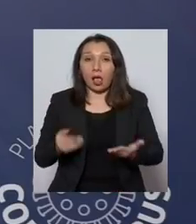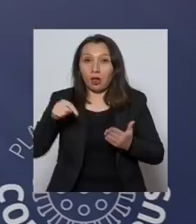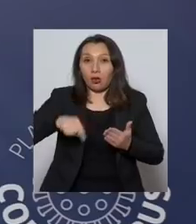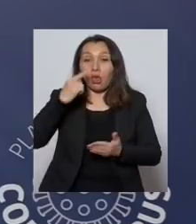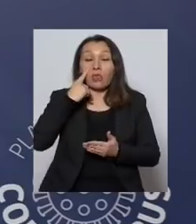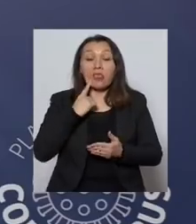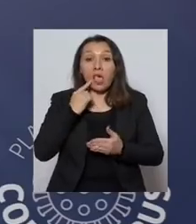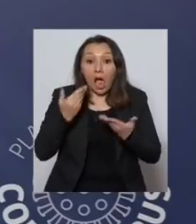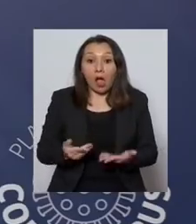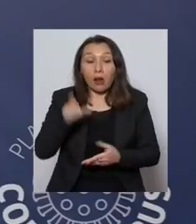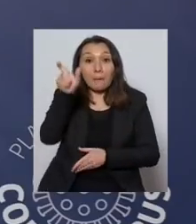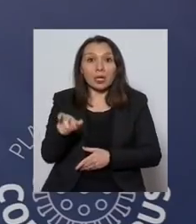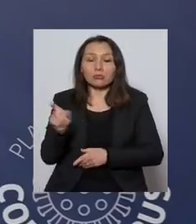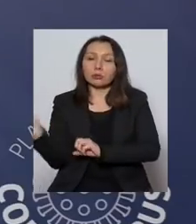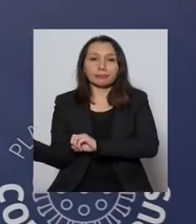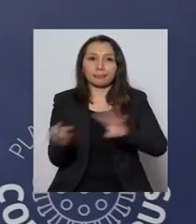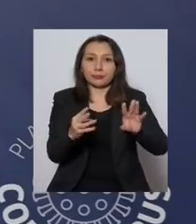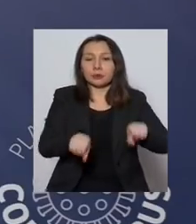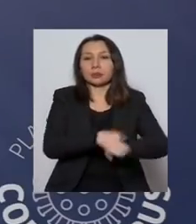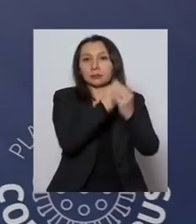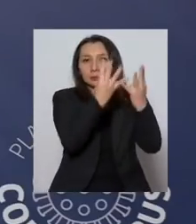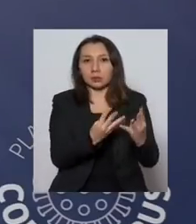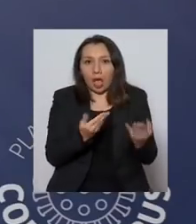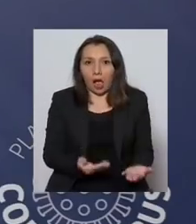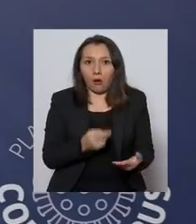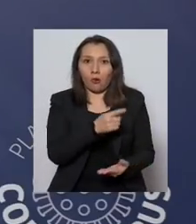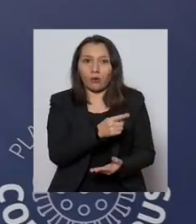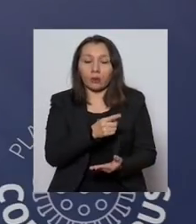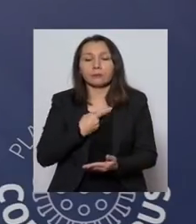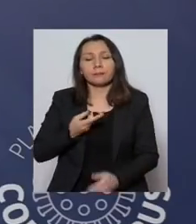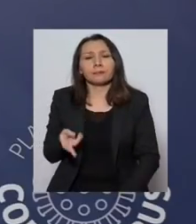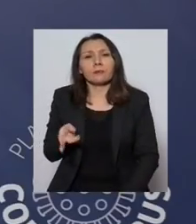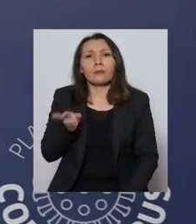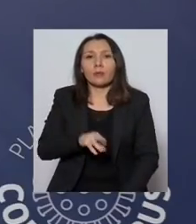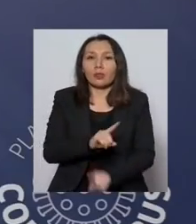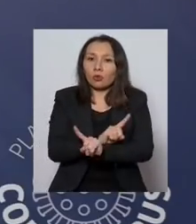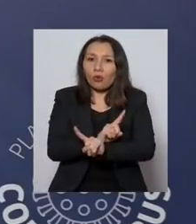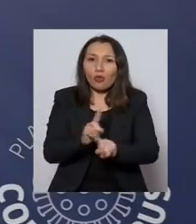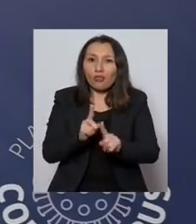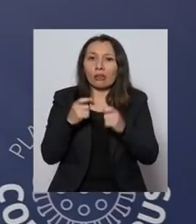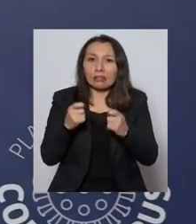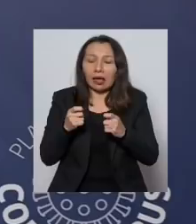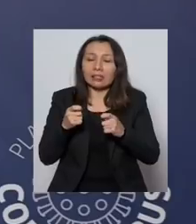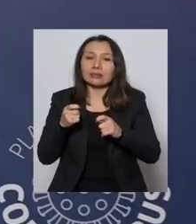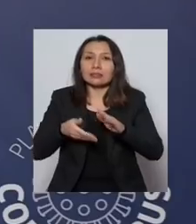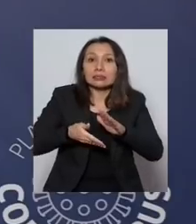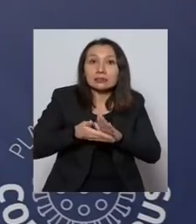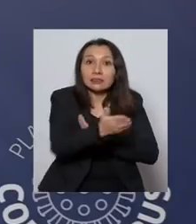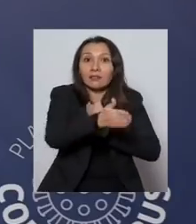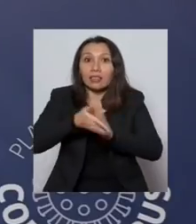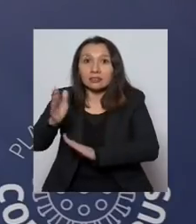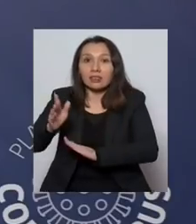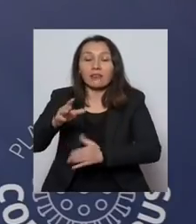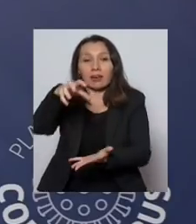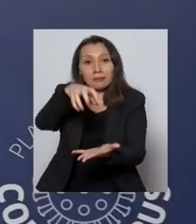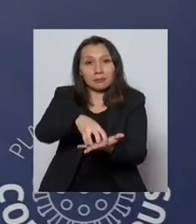está esa persona en prisión. Por lo tanto, insisto, no intenten salir de la región